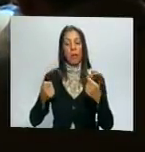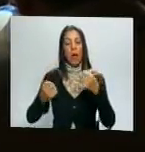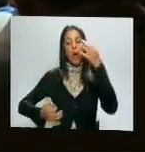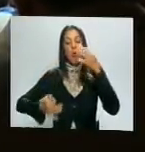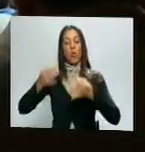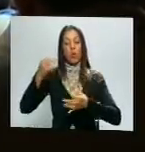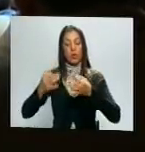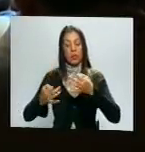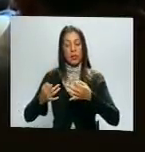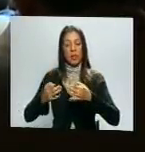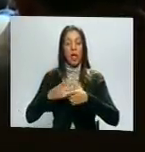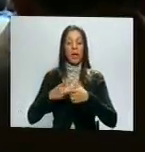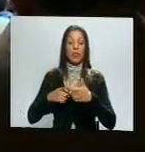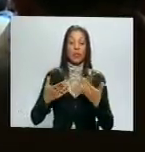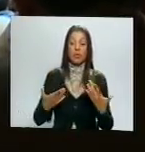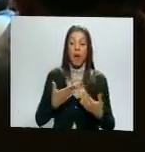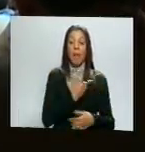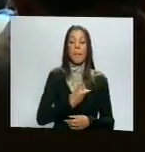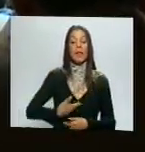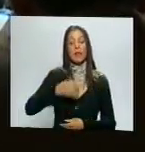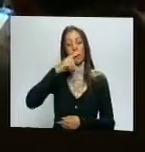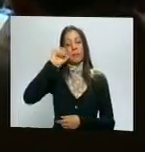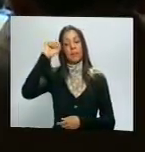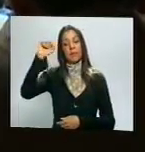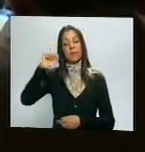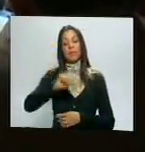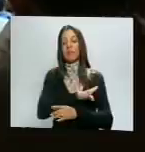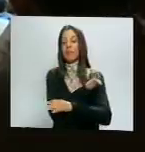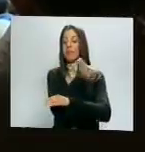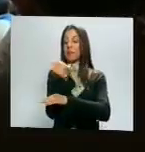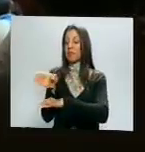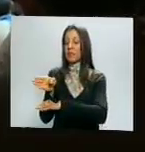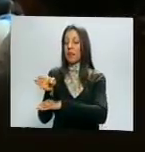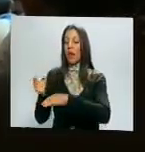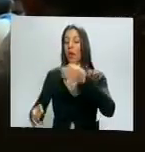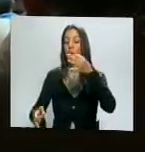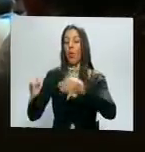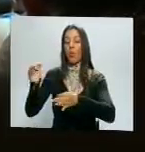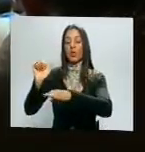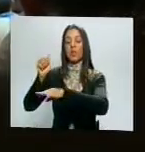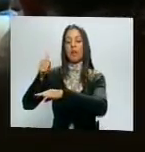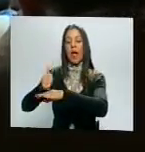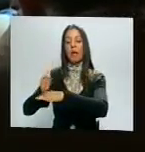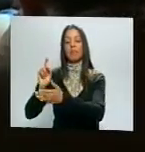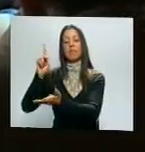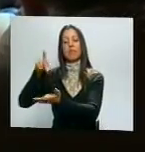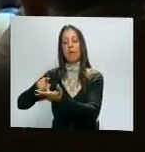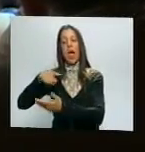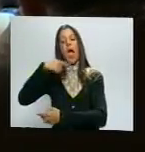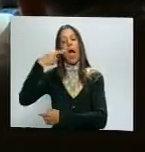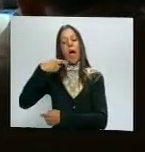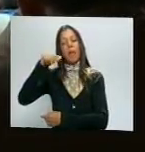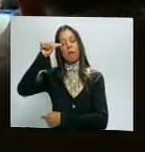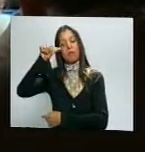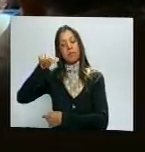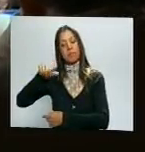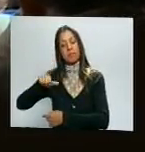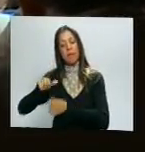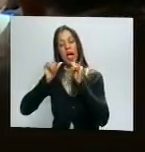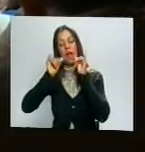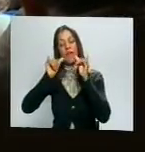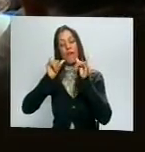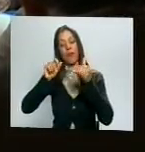Justicia. Y entonces el presidente Nicolás Maduro se fue al Tribunal Supremo de Justicia y rindió su memoria y cuenta, su informe